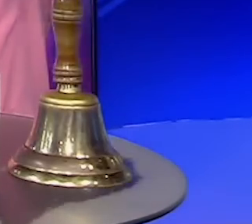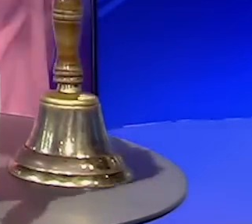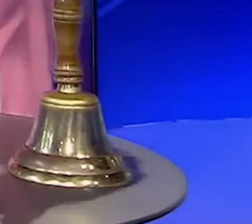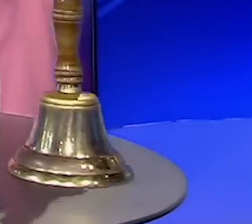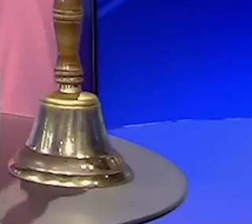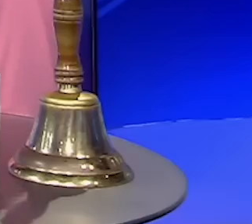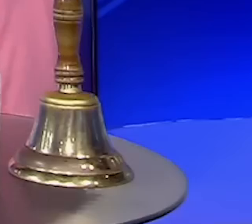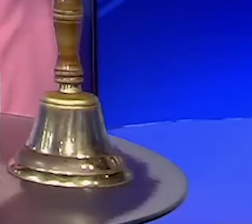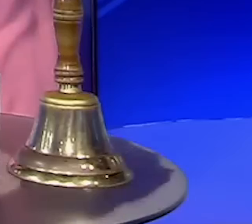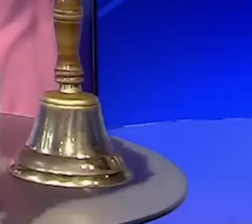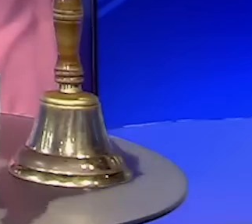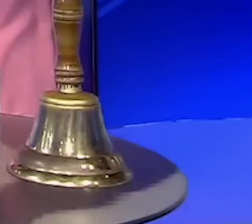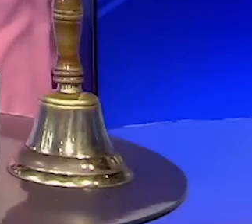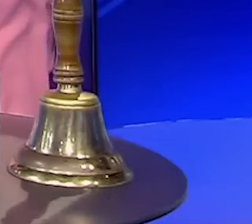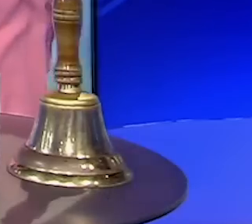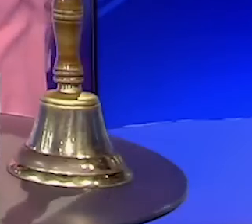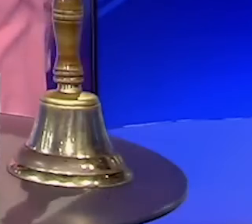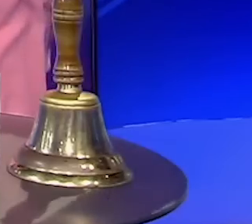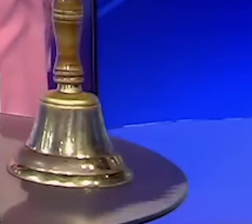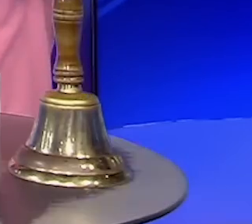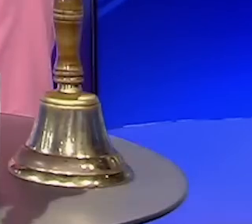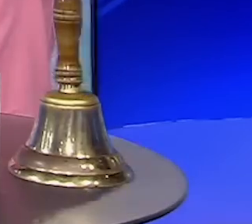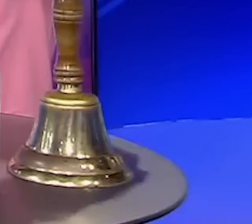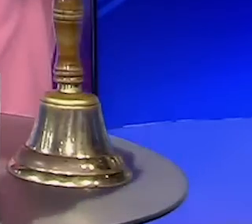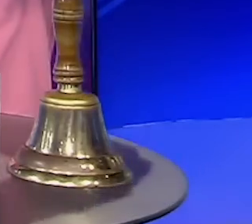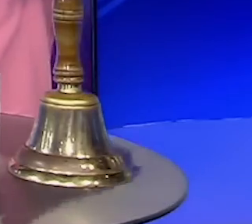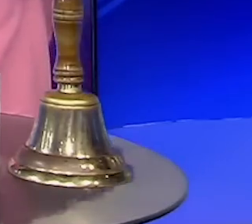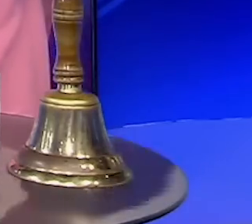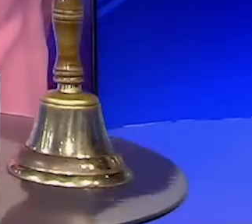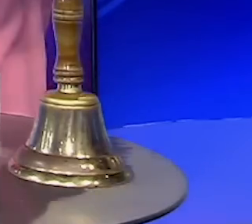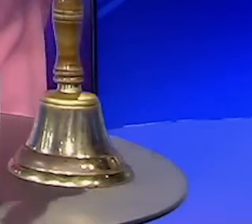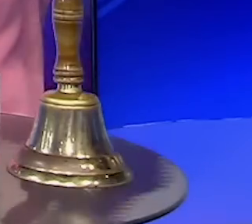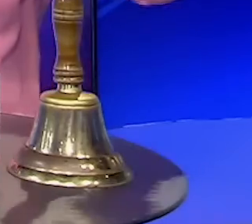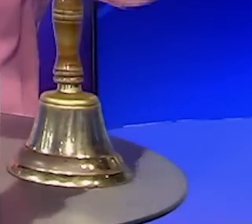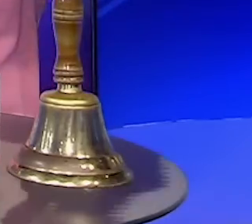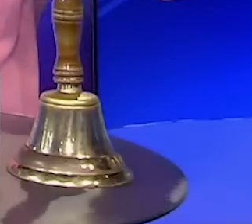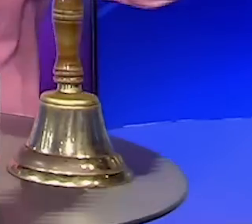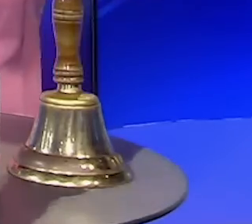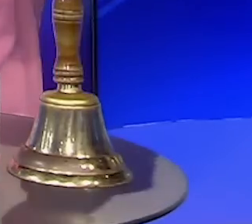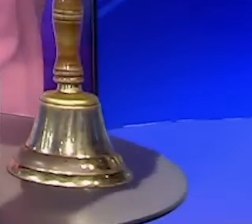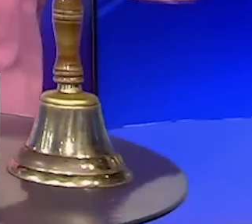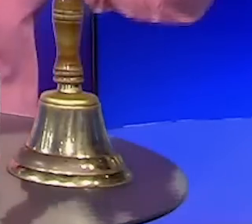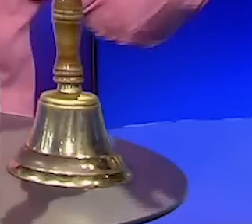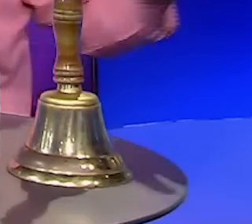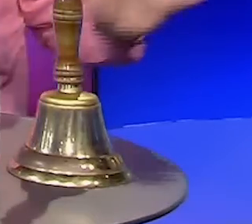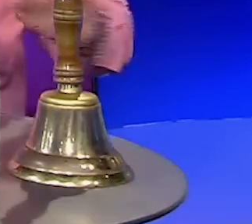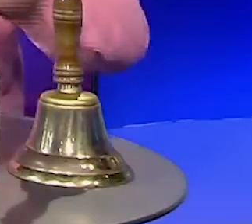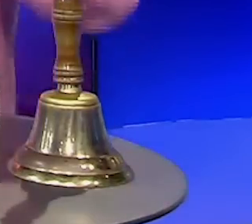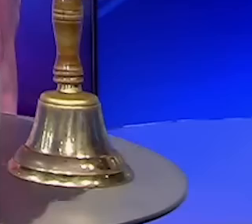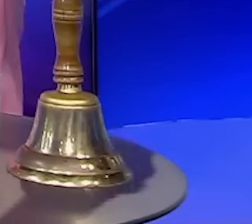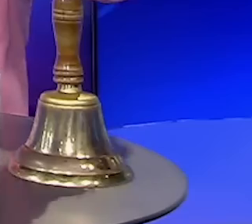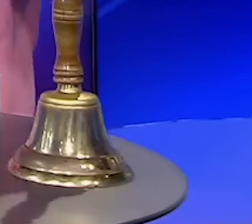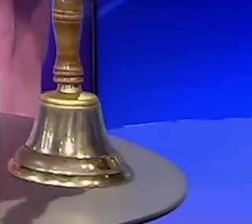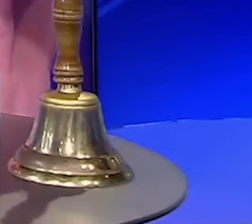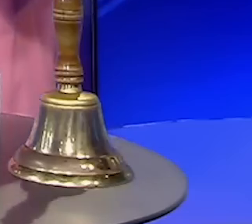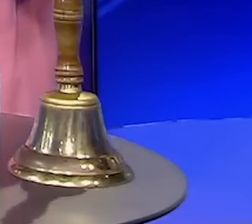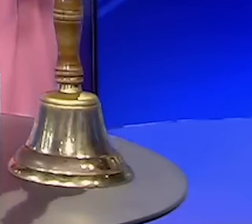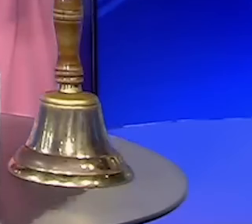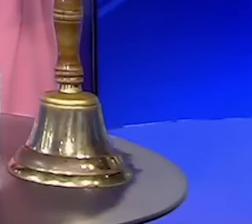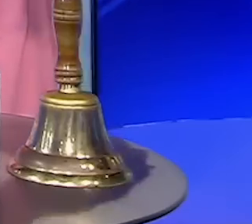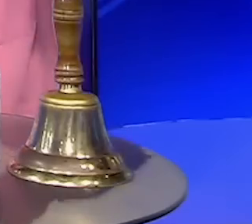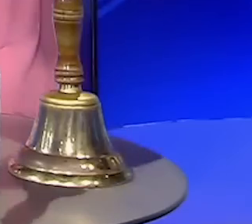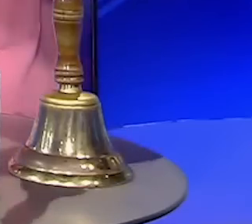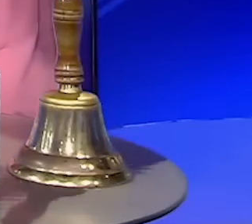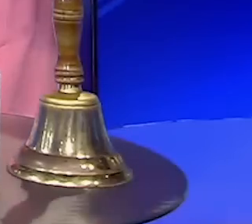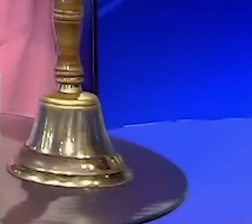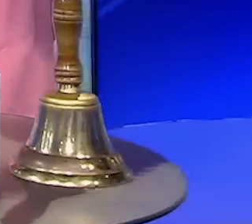romanos, etcétera, etcétera. Existen vestigios de pinturas de desnudos en lugares de reunión, ¿no? Ahí se